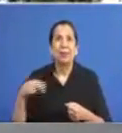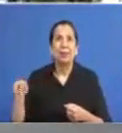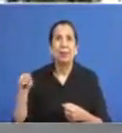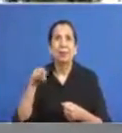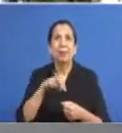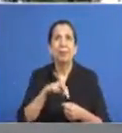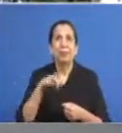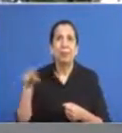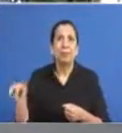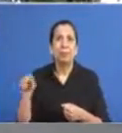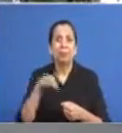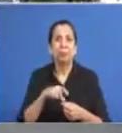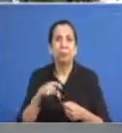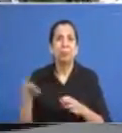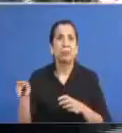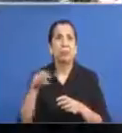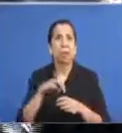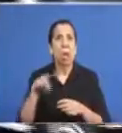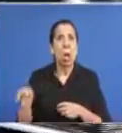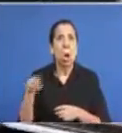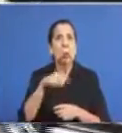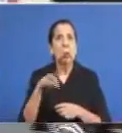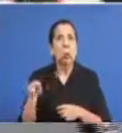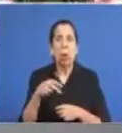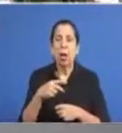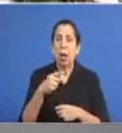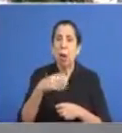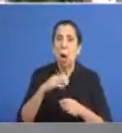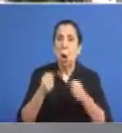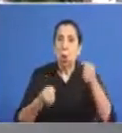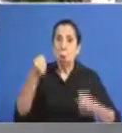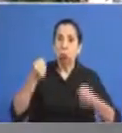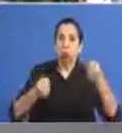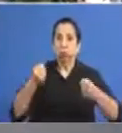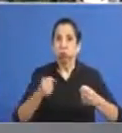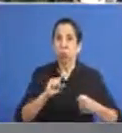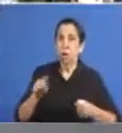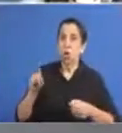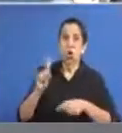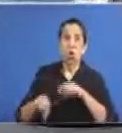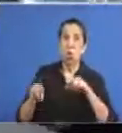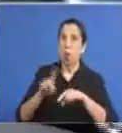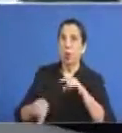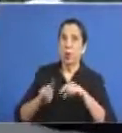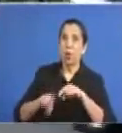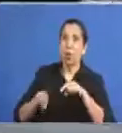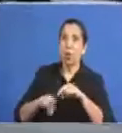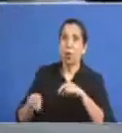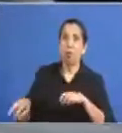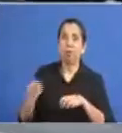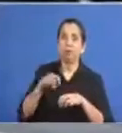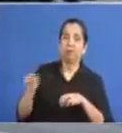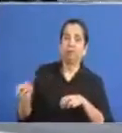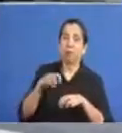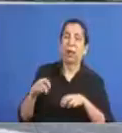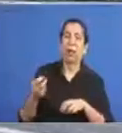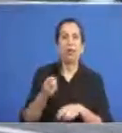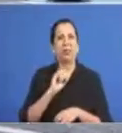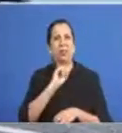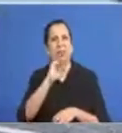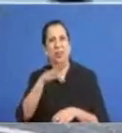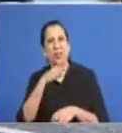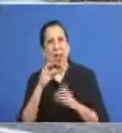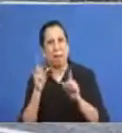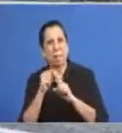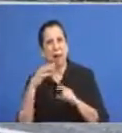paradas y la gente se sube y comienza, y él le dice, ya no más, y la gente se sube porque se sube. Entonces, comienzan con grosería con el conductor.